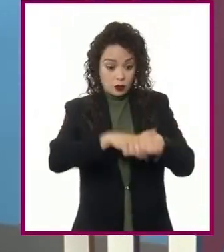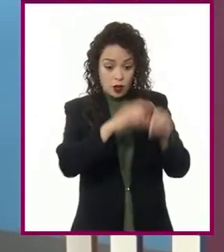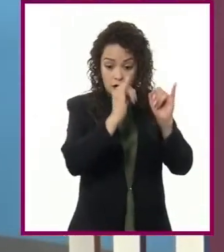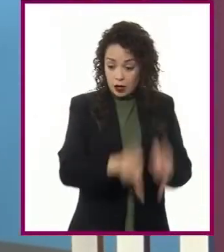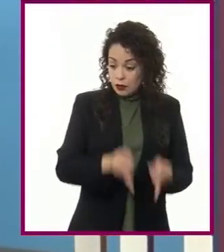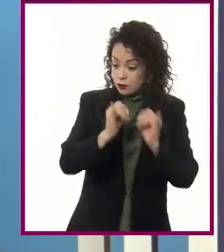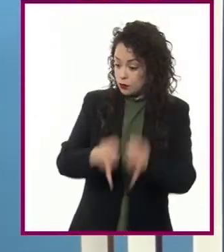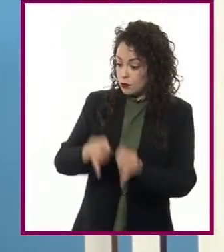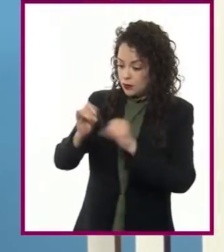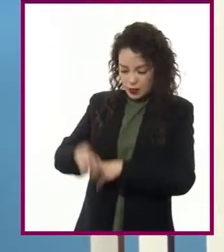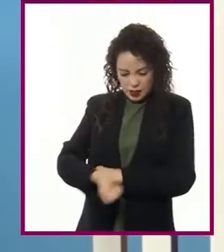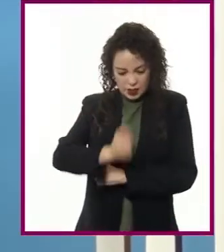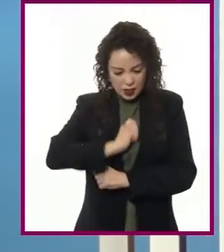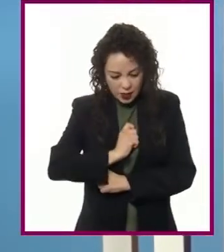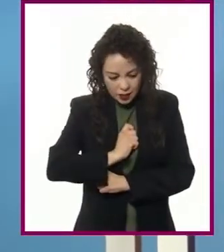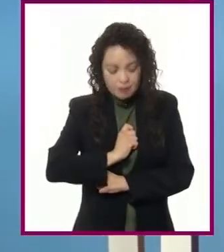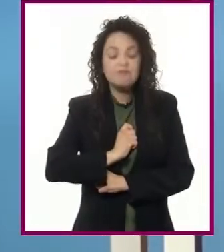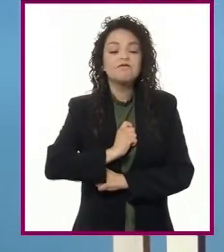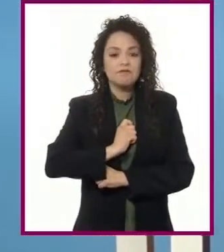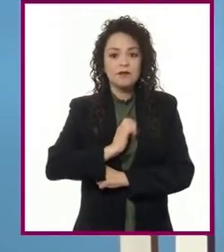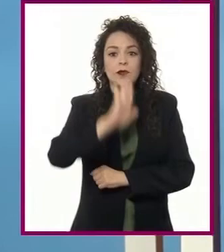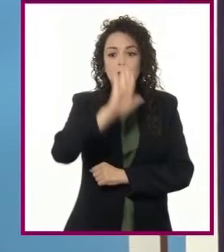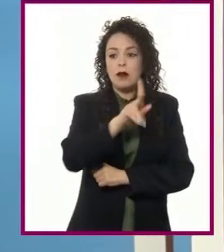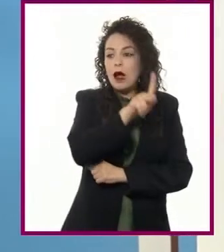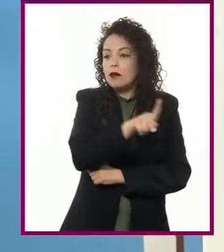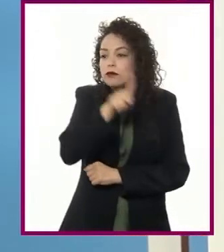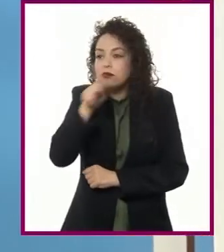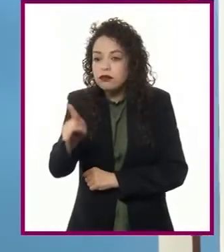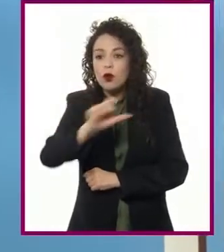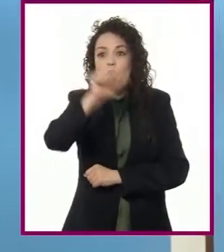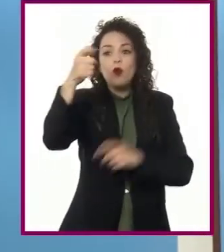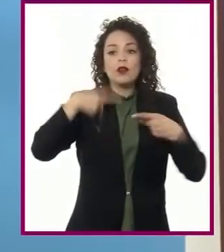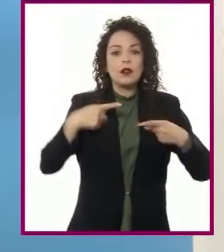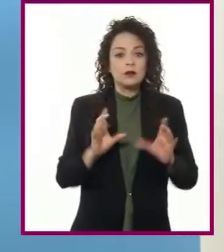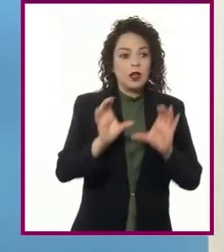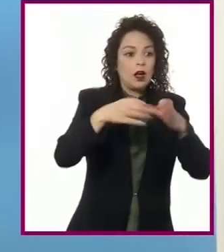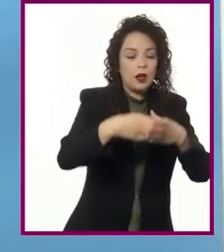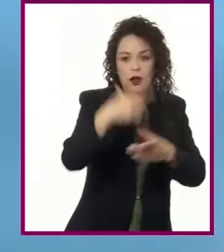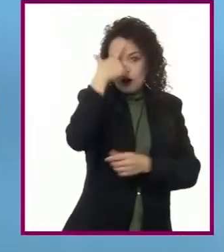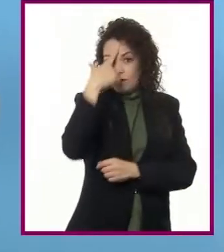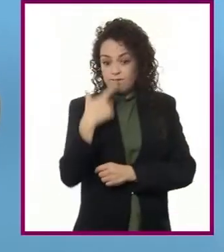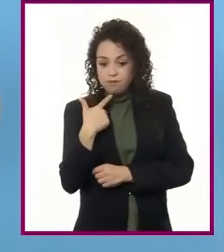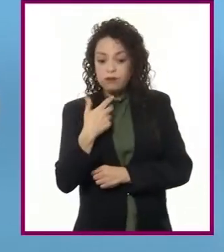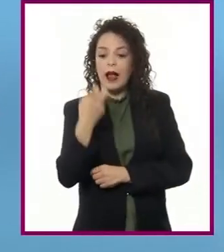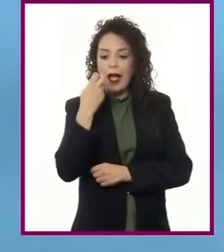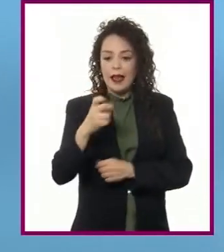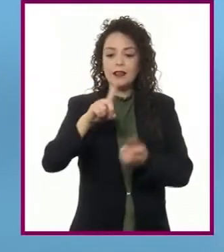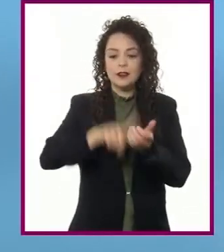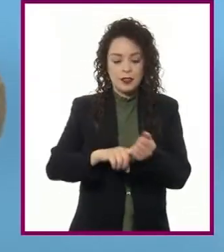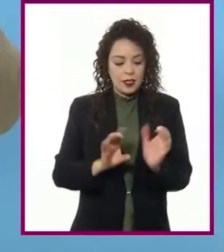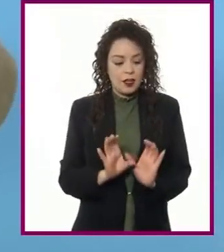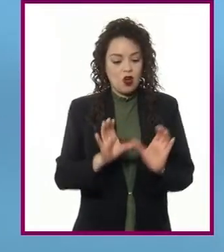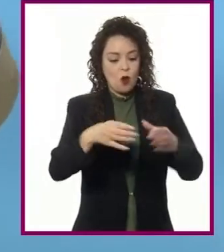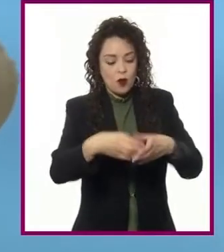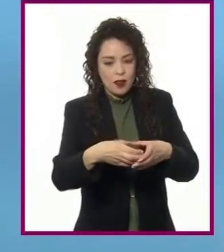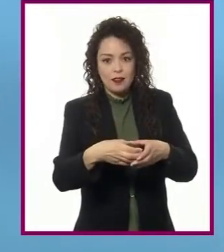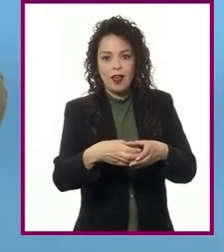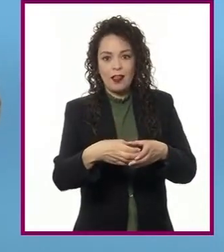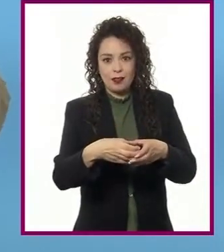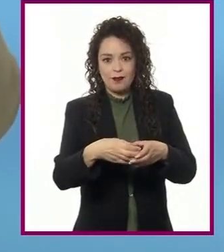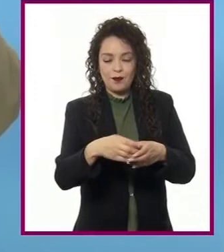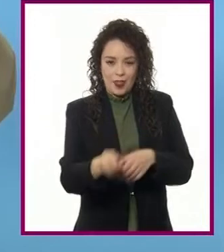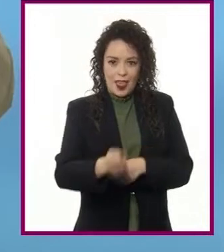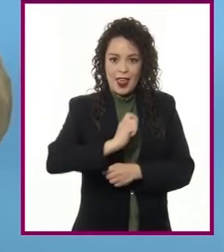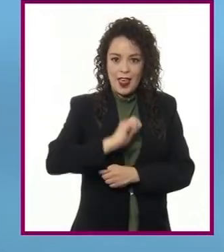coincidir con otras personas en algunos rasgos importantes, se generan identidades comunes. Así, nuestra